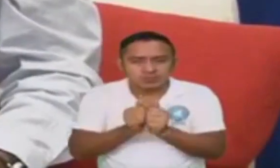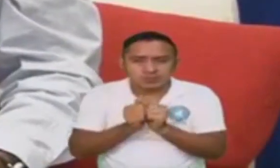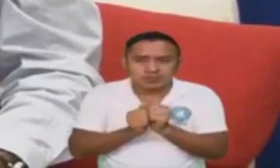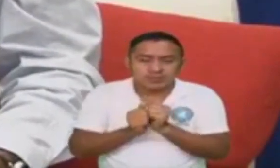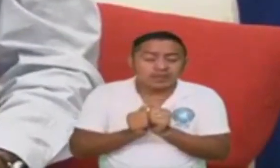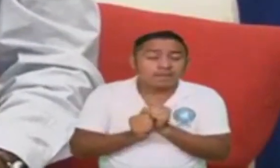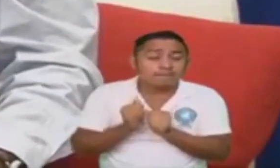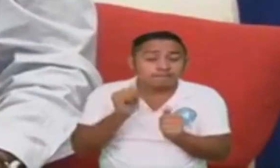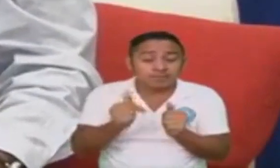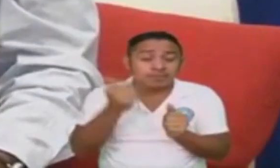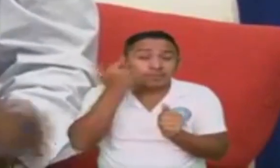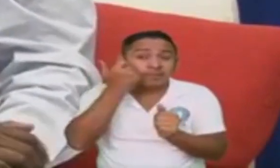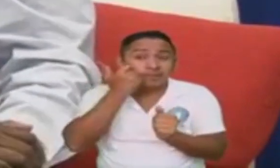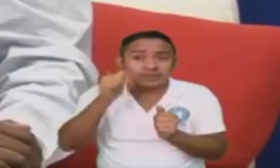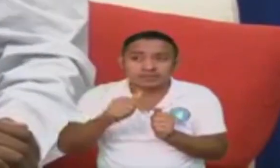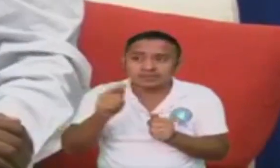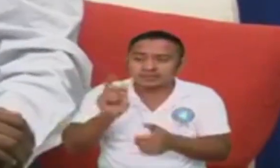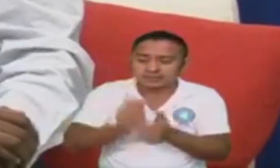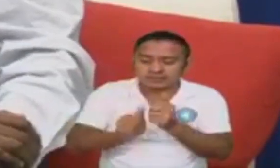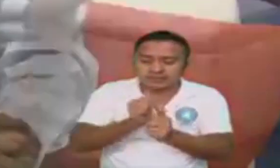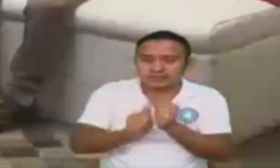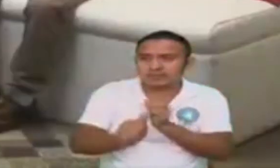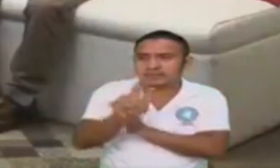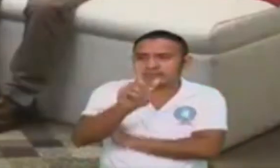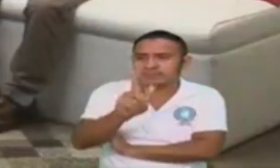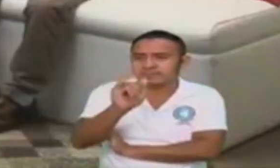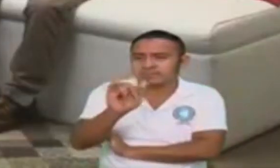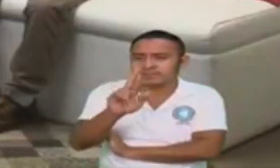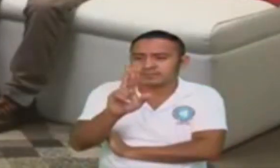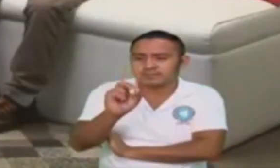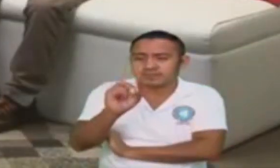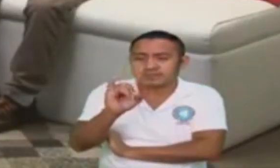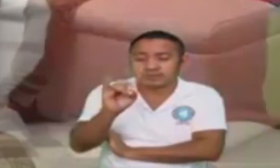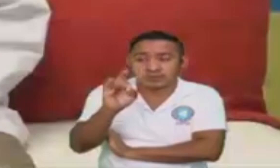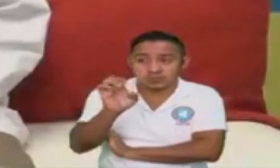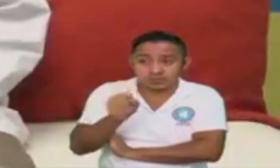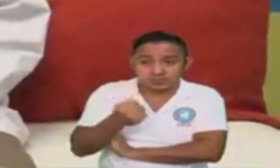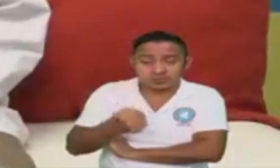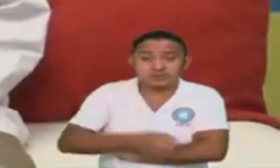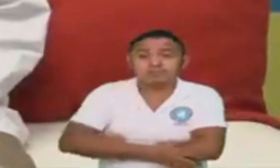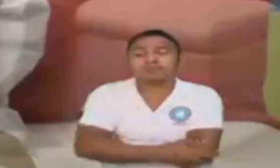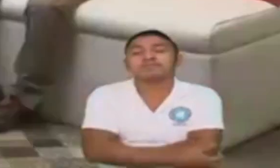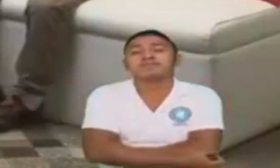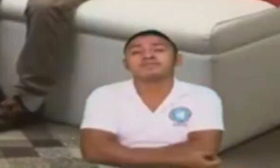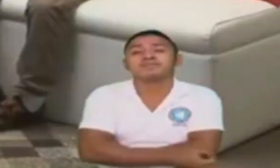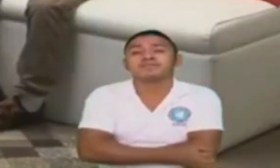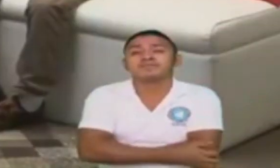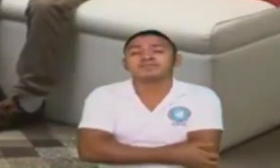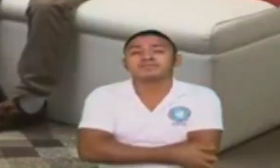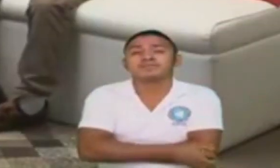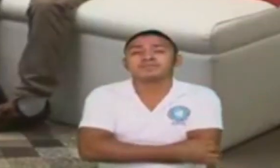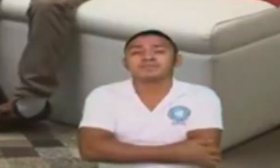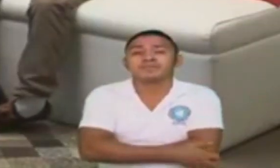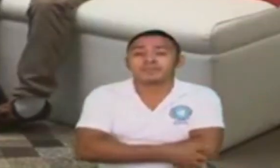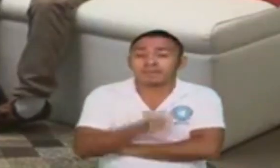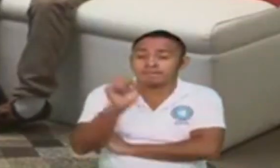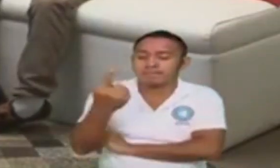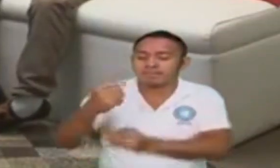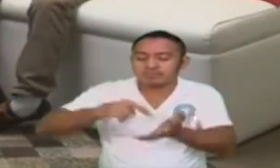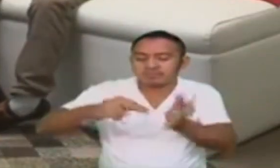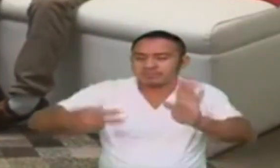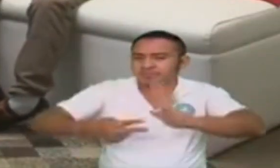puede provocar la tiroides. Bienvenido, doctor. Muchas gracias por la invitación. Primero definamos ese concepto de